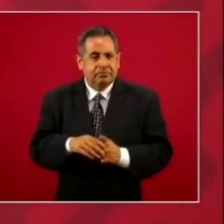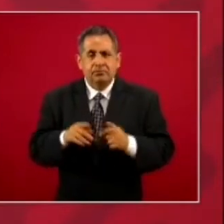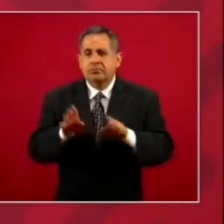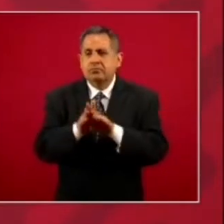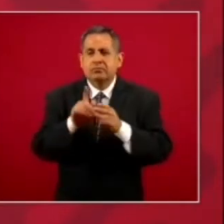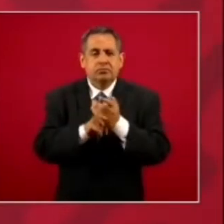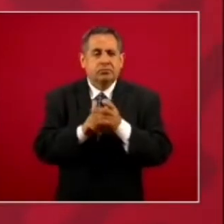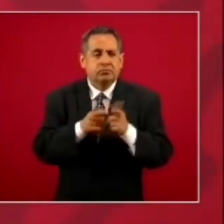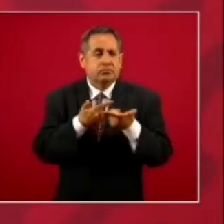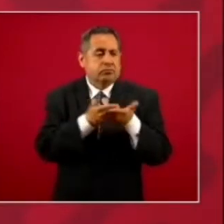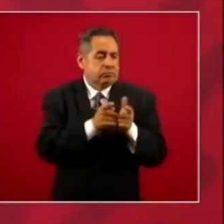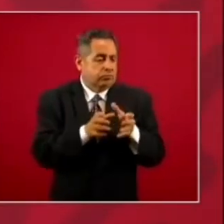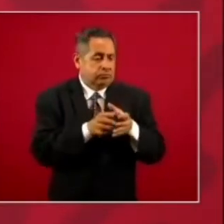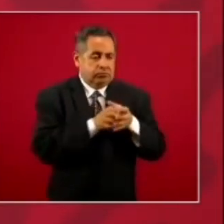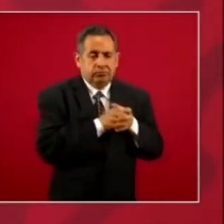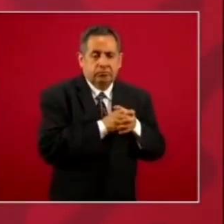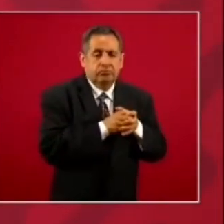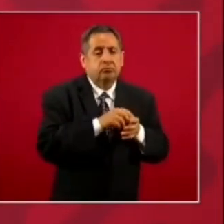gremialista,